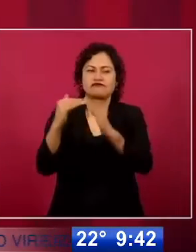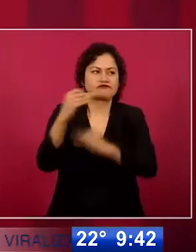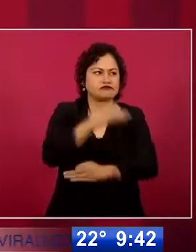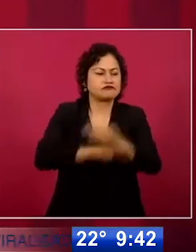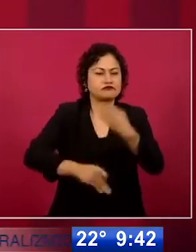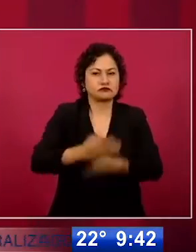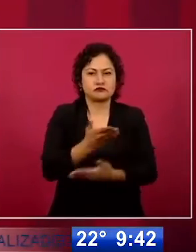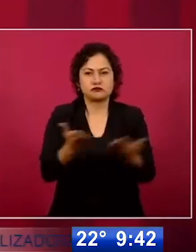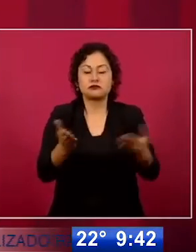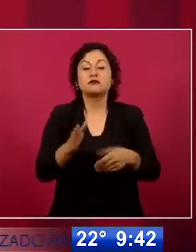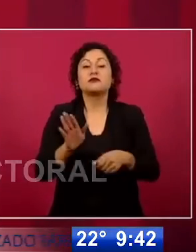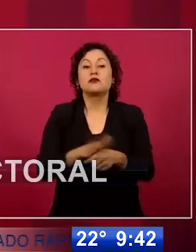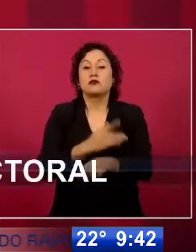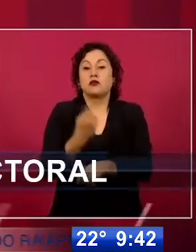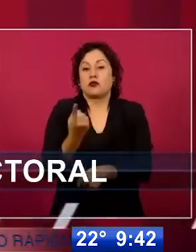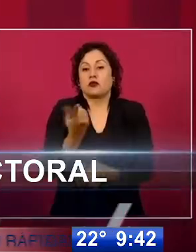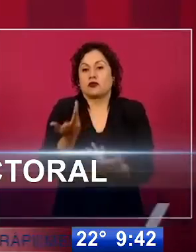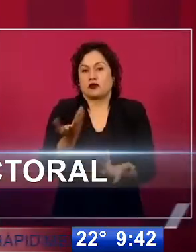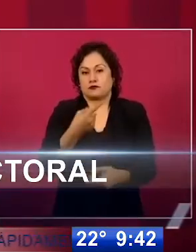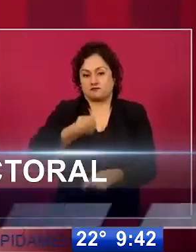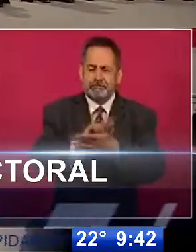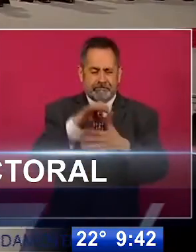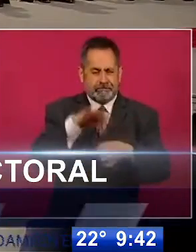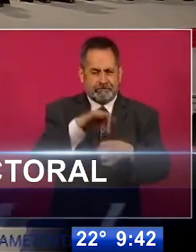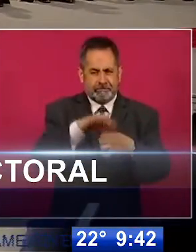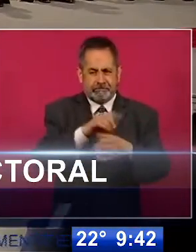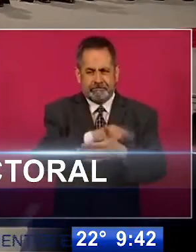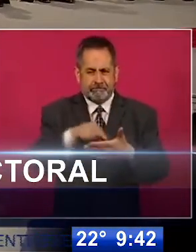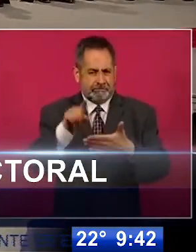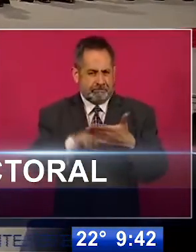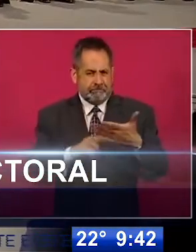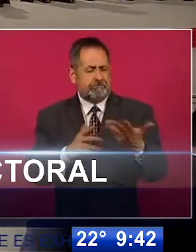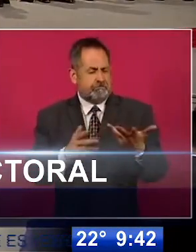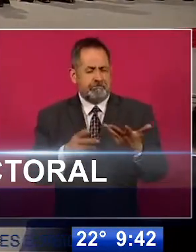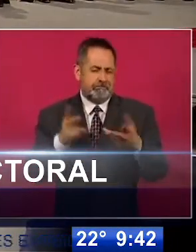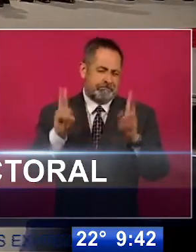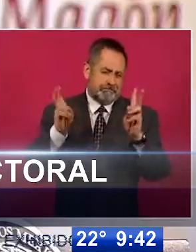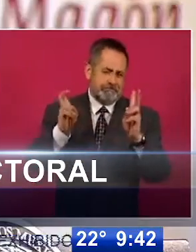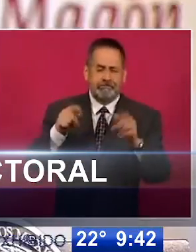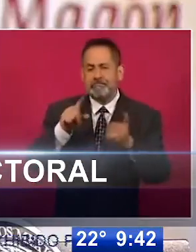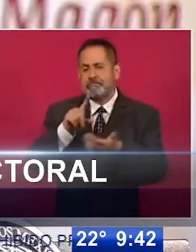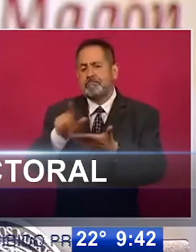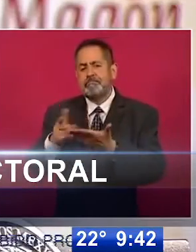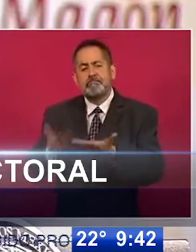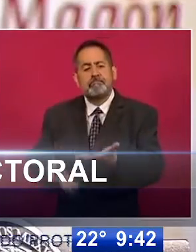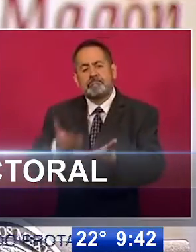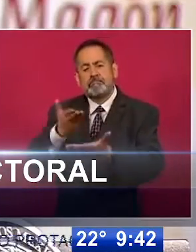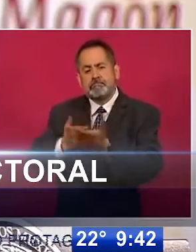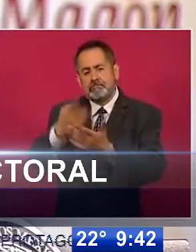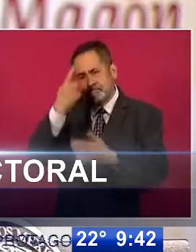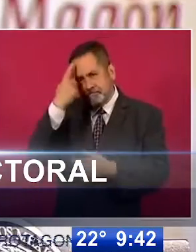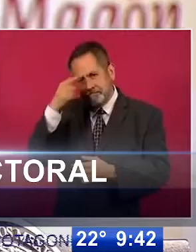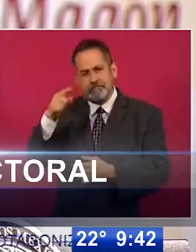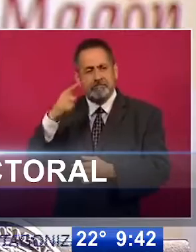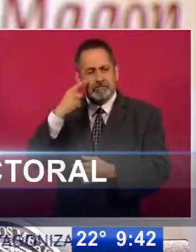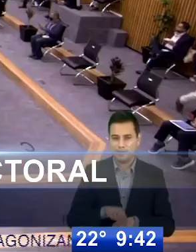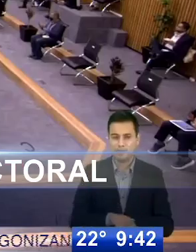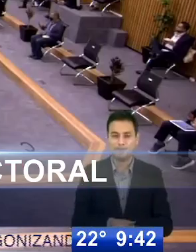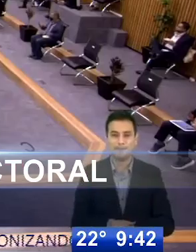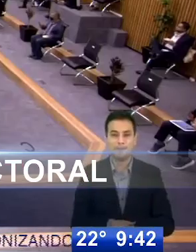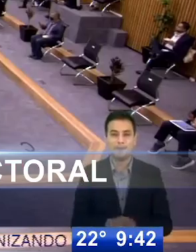sí entonces en principio suena bien pero habría que ver cuál es el método que estarían ellos